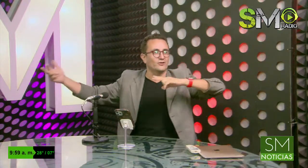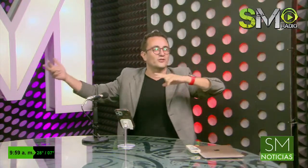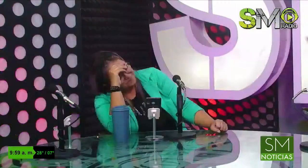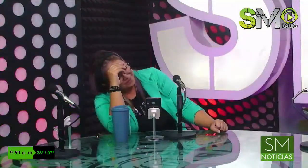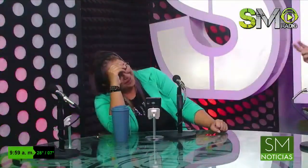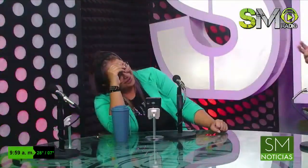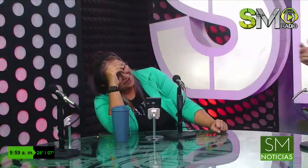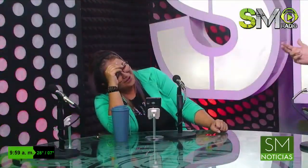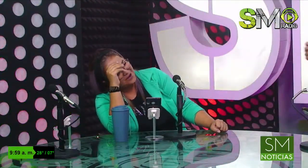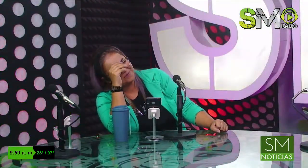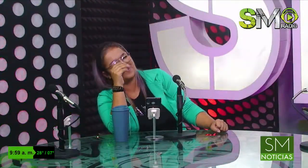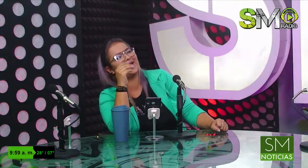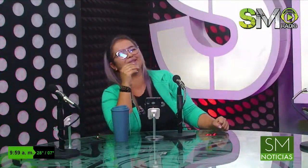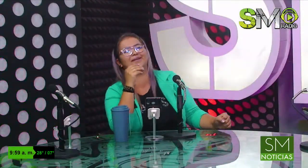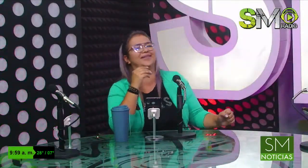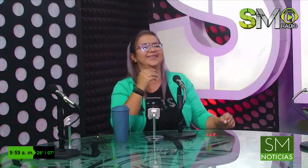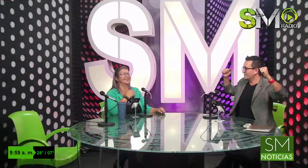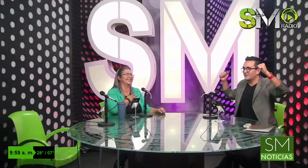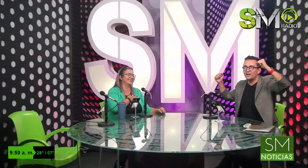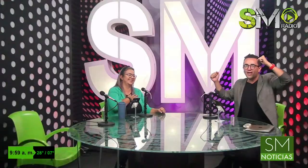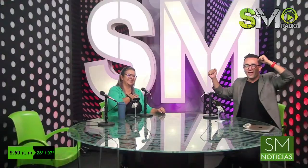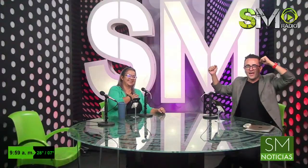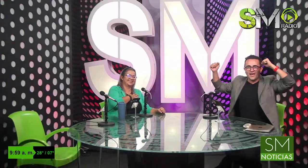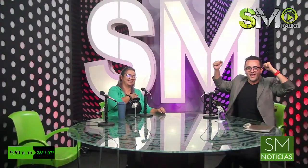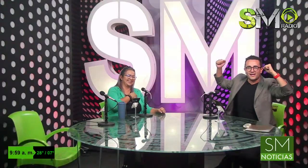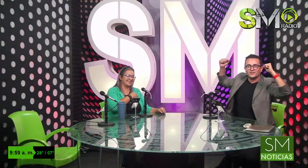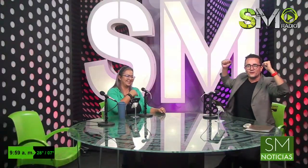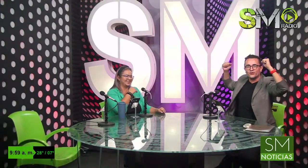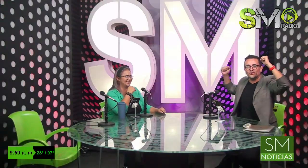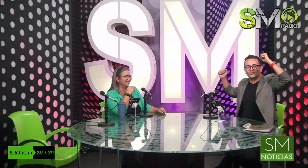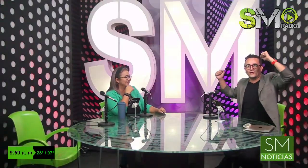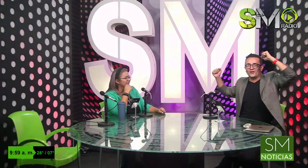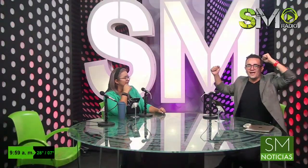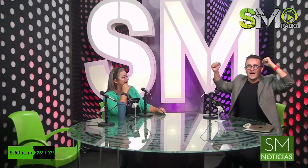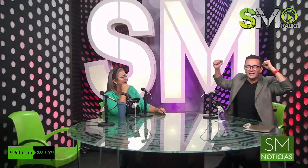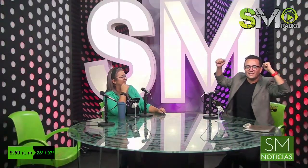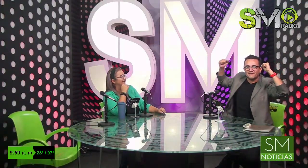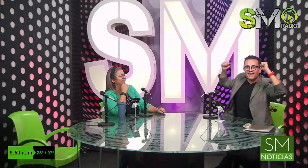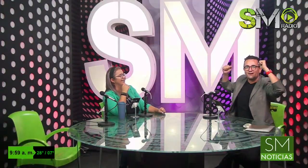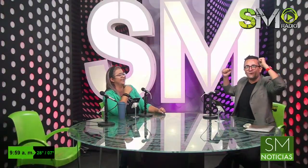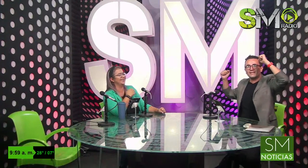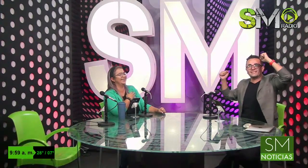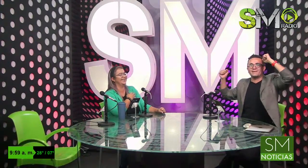Acá, con los dos, amigos. Eso, dorso.